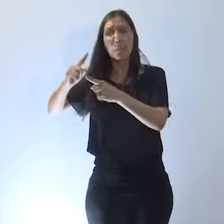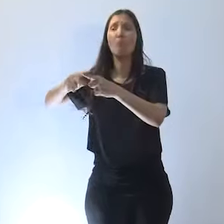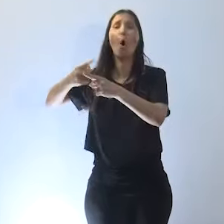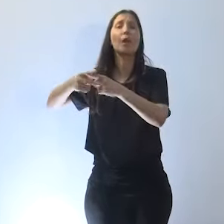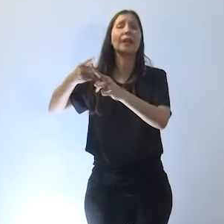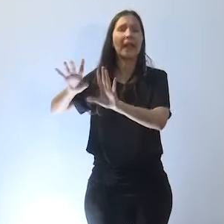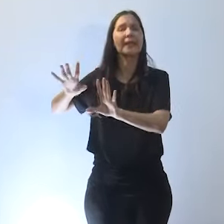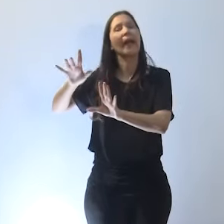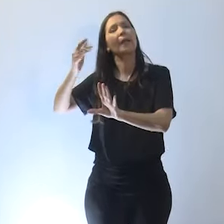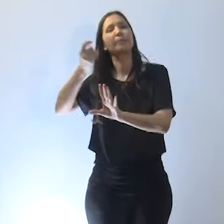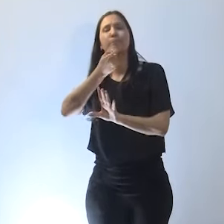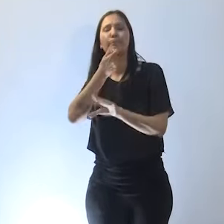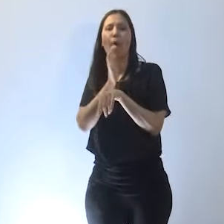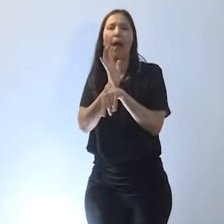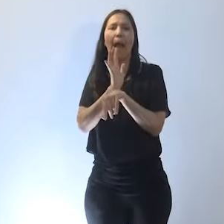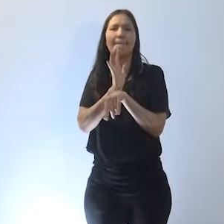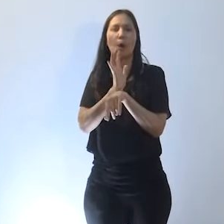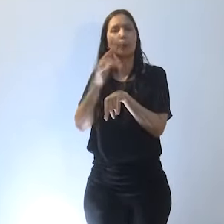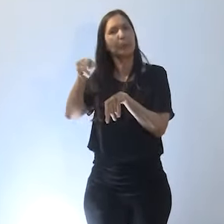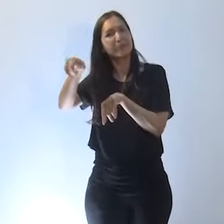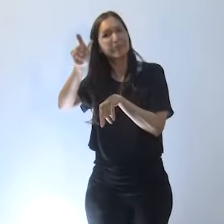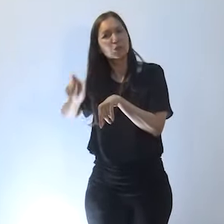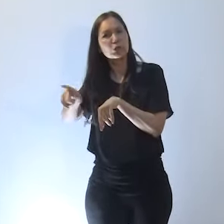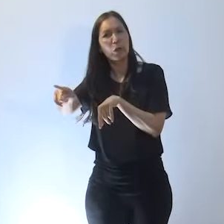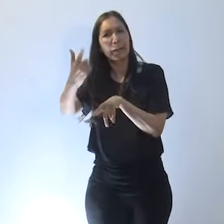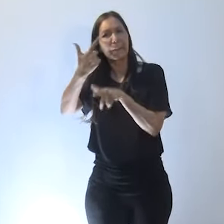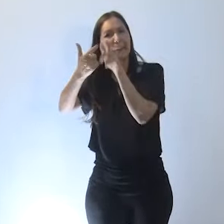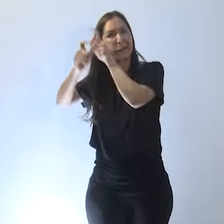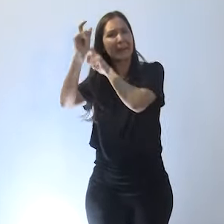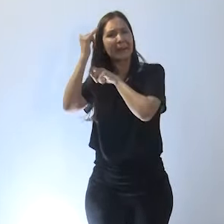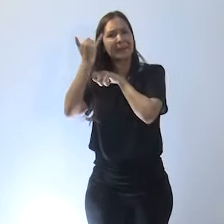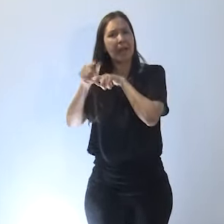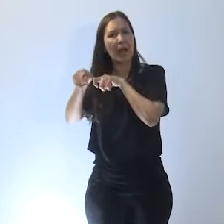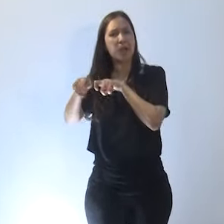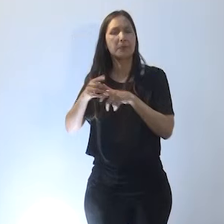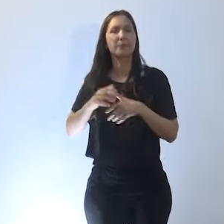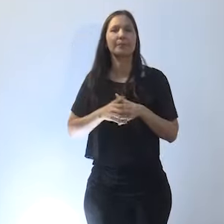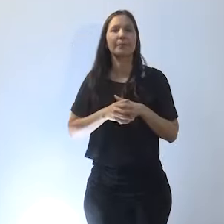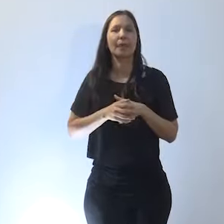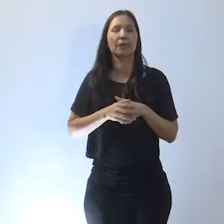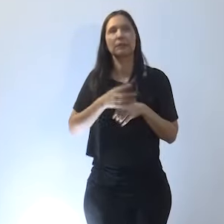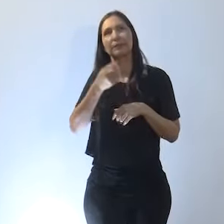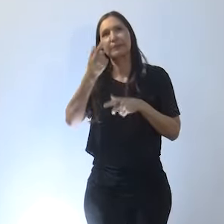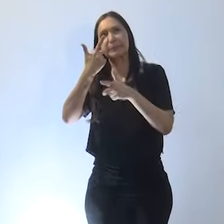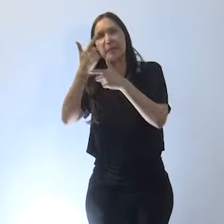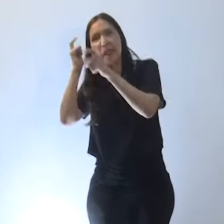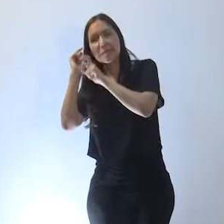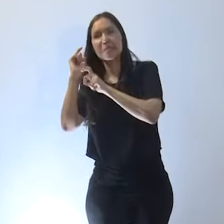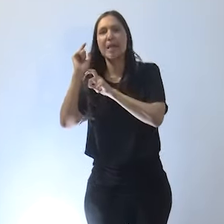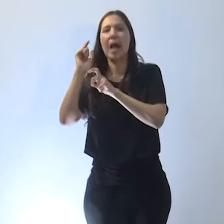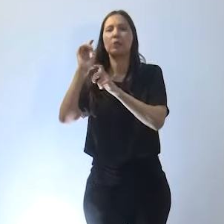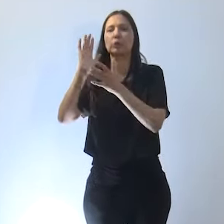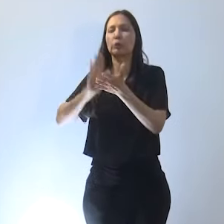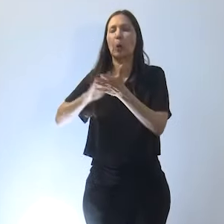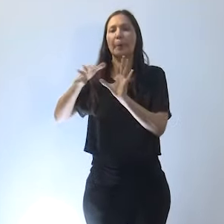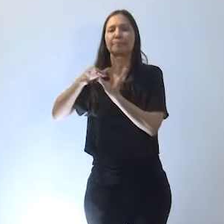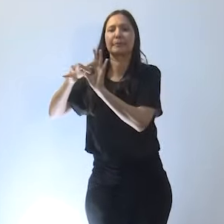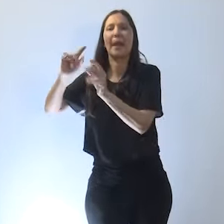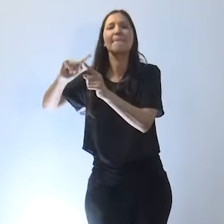experiencia hay una experiencia detrás eh Hay una experiencia con la política es